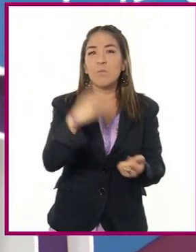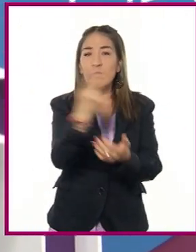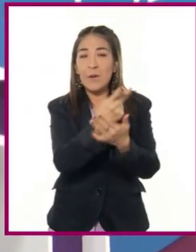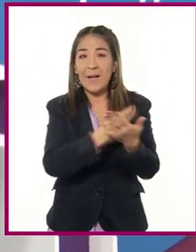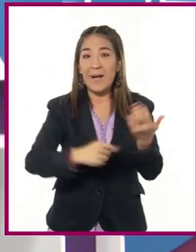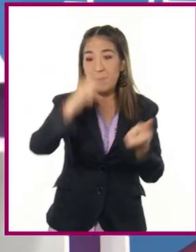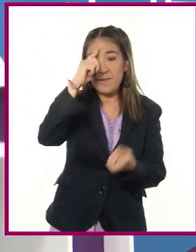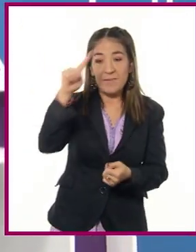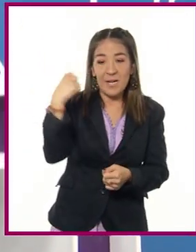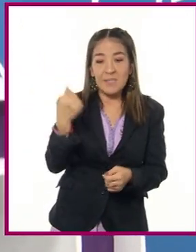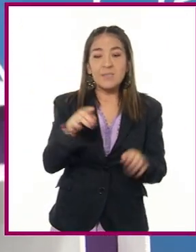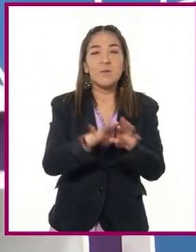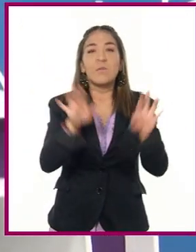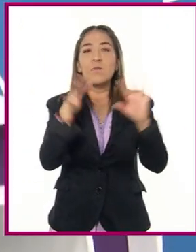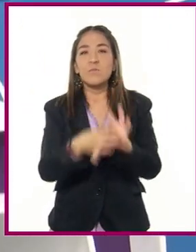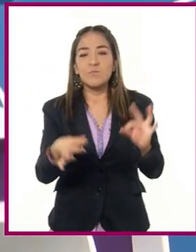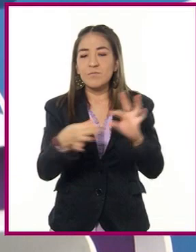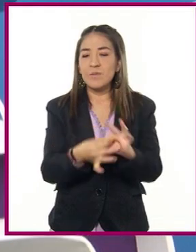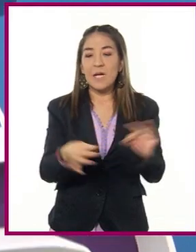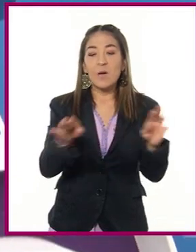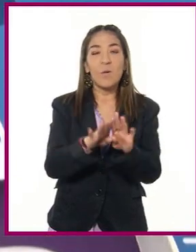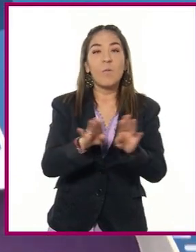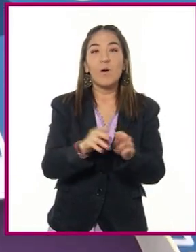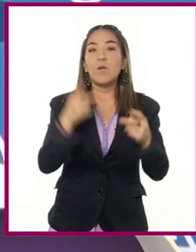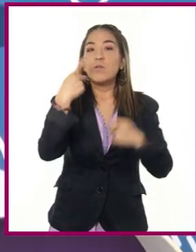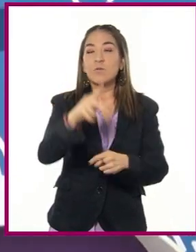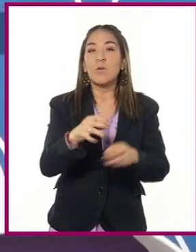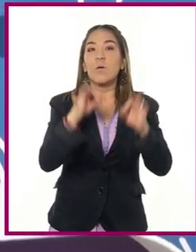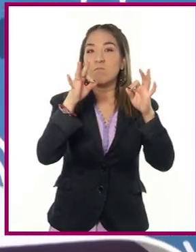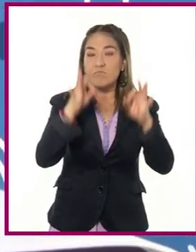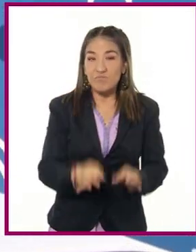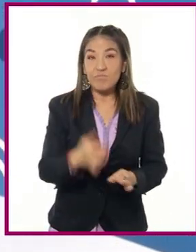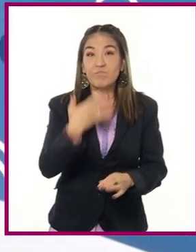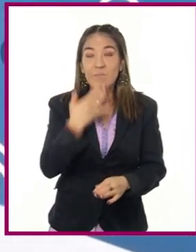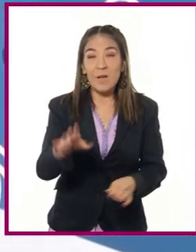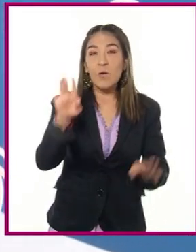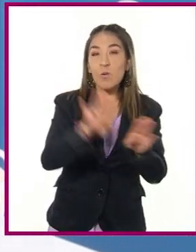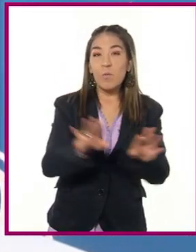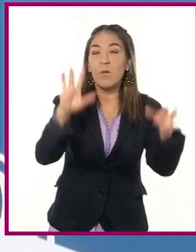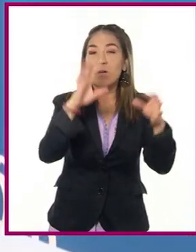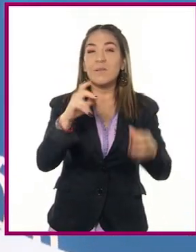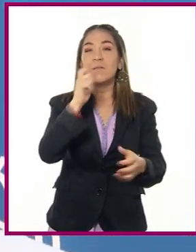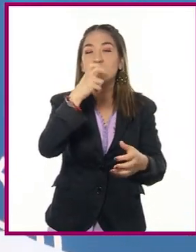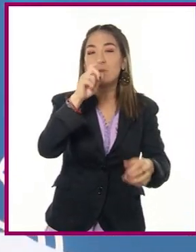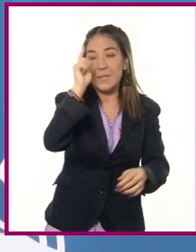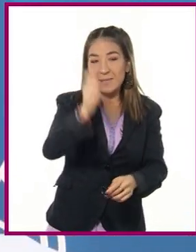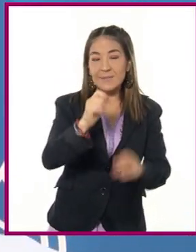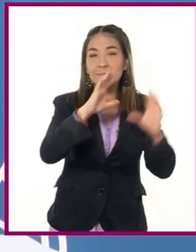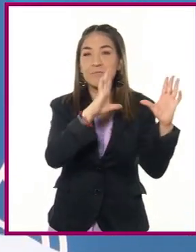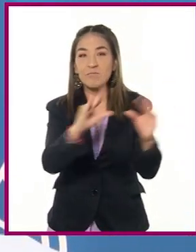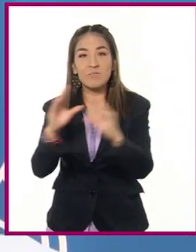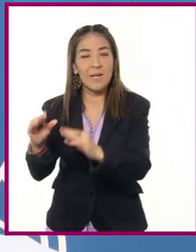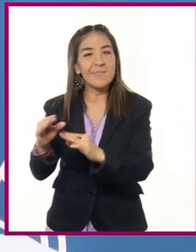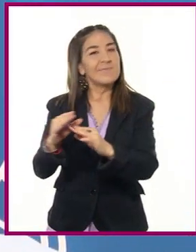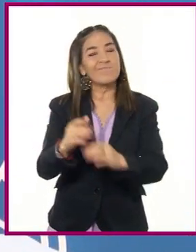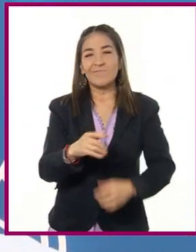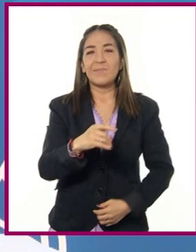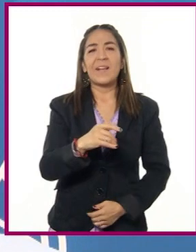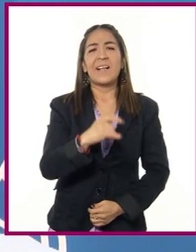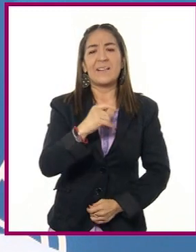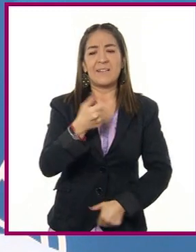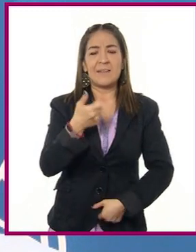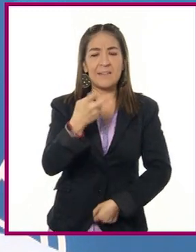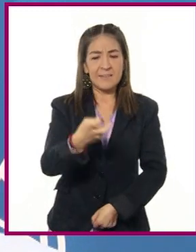sencillo, monolítico, ni tiene una doctrina única, simple, indiscutible. Pero eso no tiene nada de